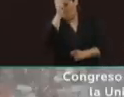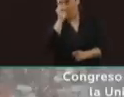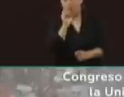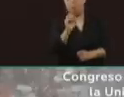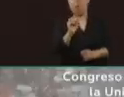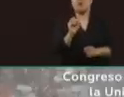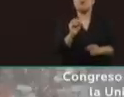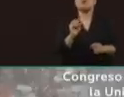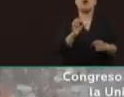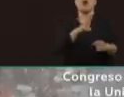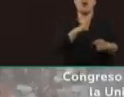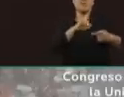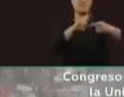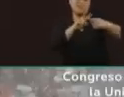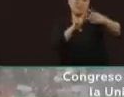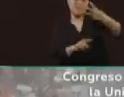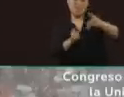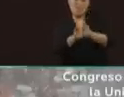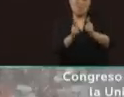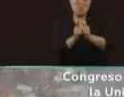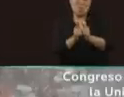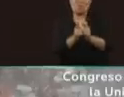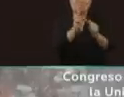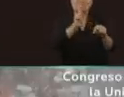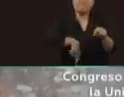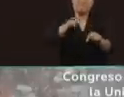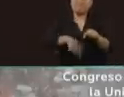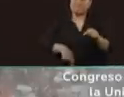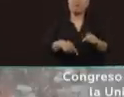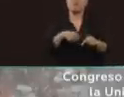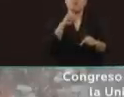de poderes, de la democracia y de la libertad.